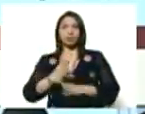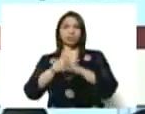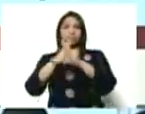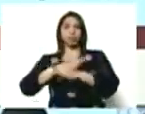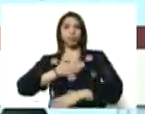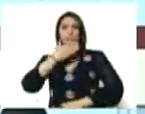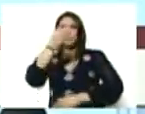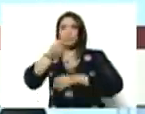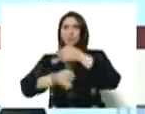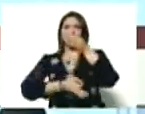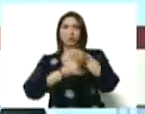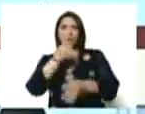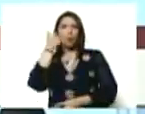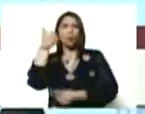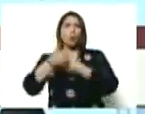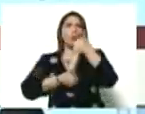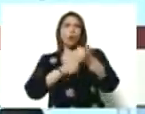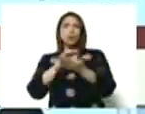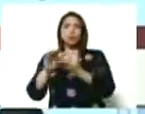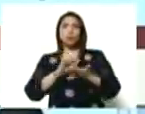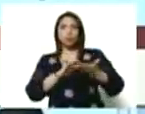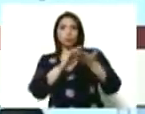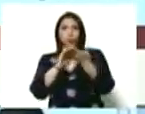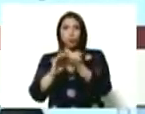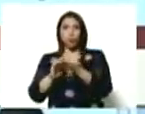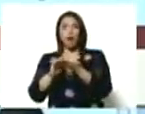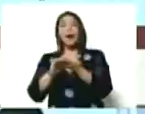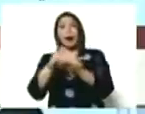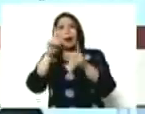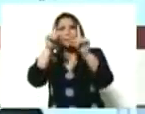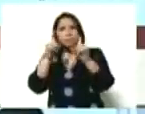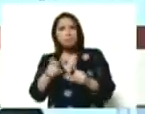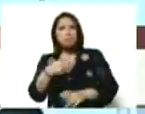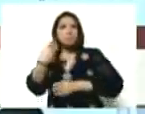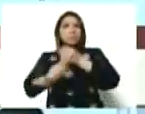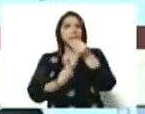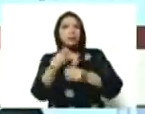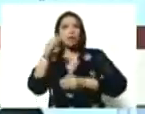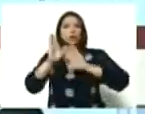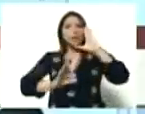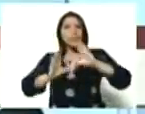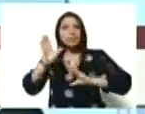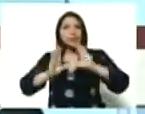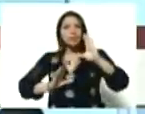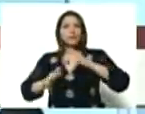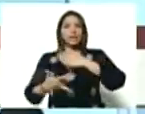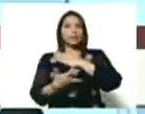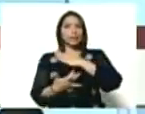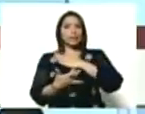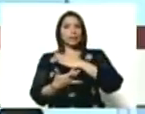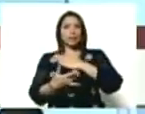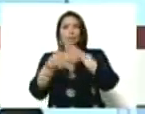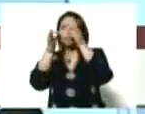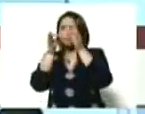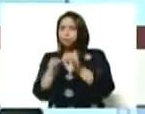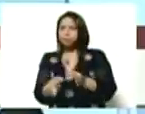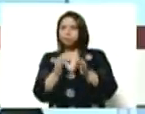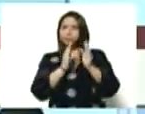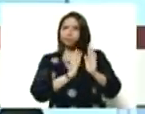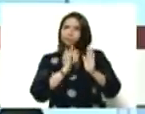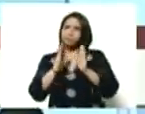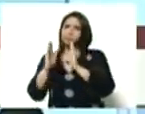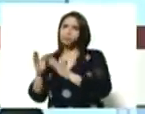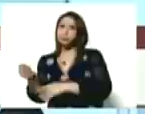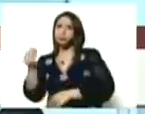explicar que esta solución fue sometida a pruebas técnicas y científicas rigurosas de protocolos establecidos por más